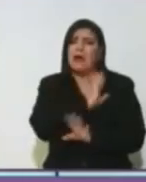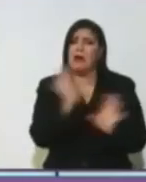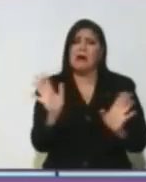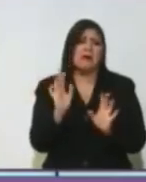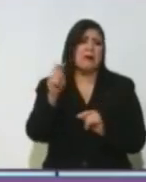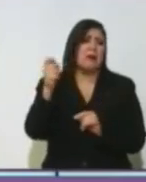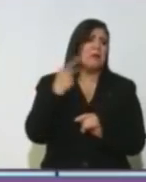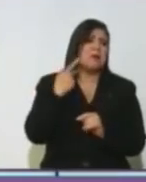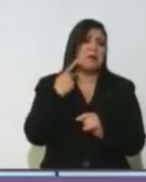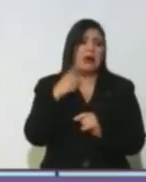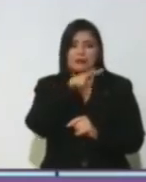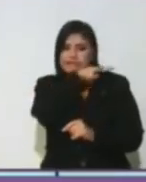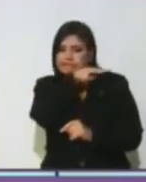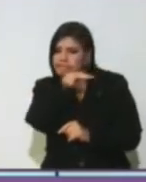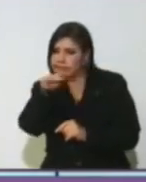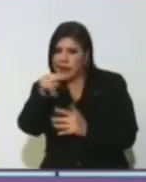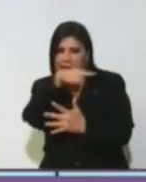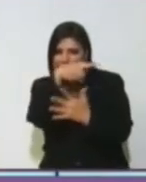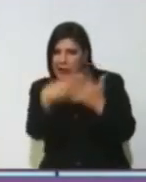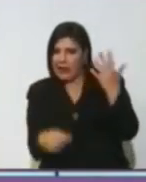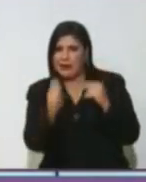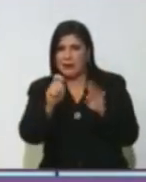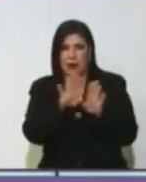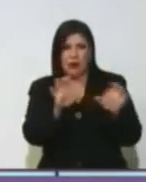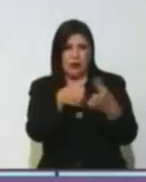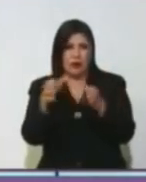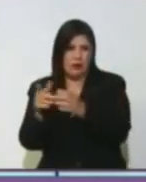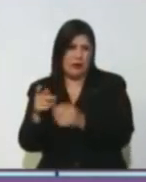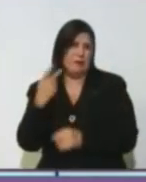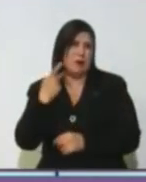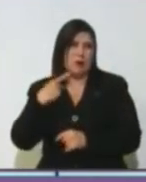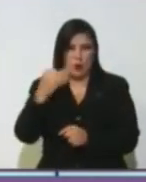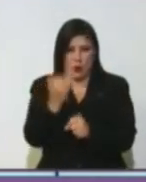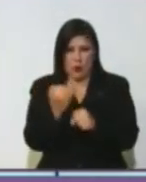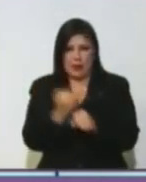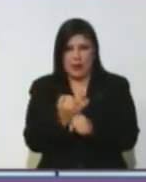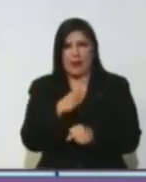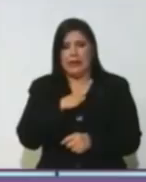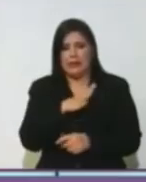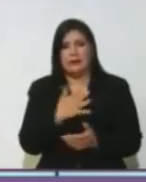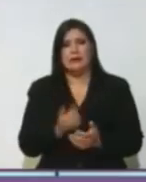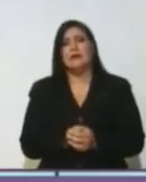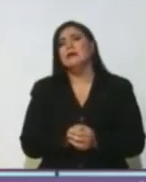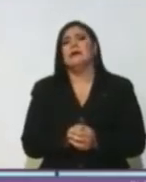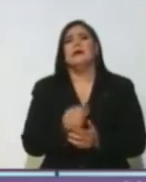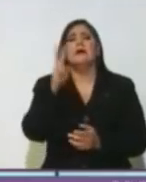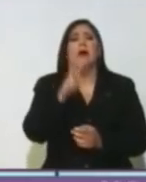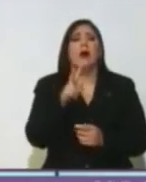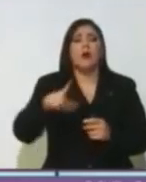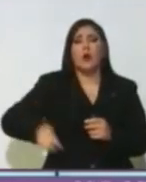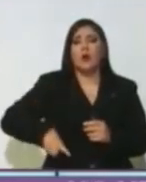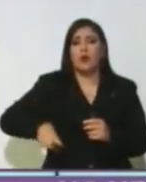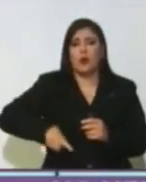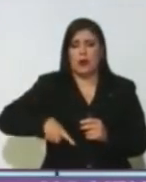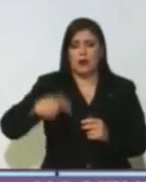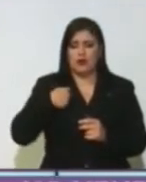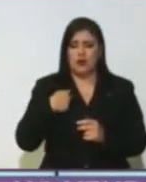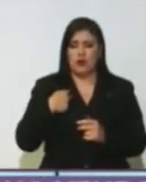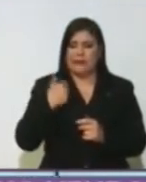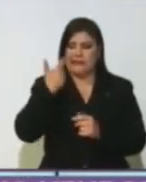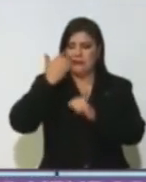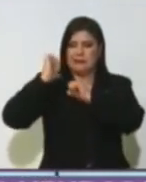como lo hemos visto con todos los partidos políticos que están en este momento el gobierno de los ciudadanos que me propongo